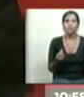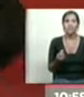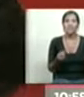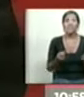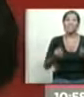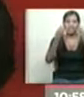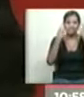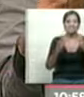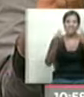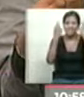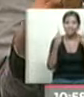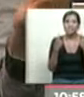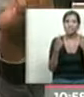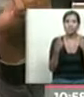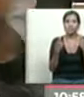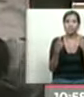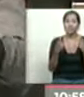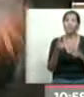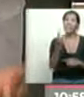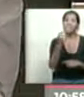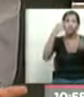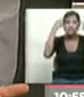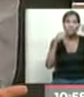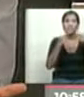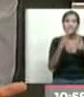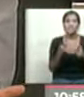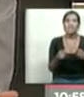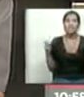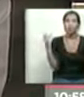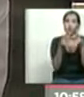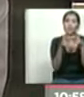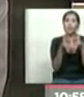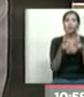nos van a perdonar. Lo único que le faltó a Hugo Chávez fue reunirse con el presidente de Corea del Norte.